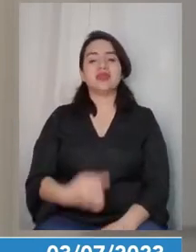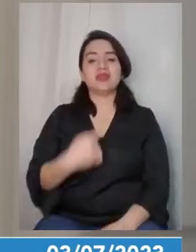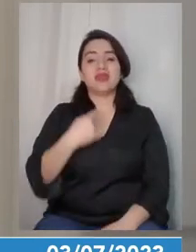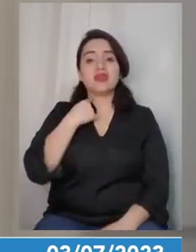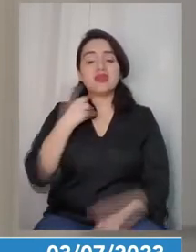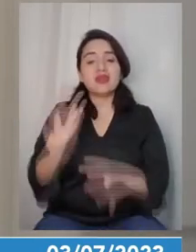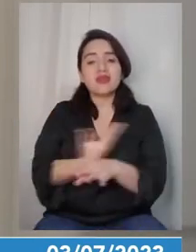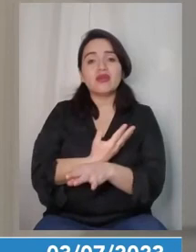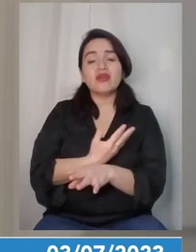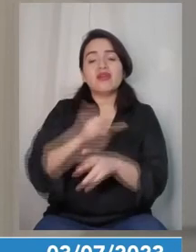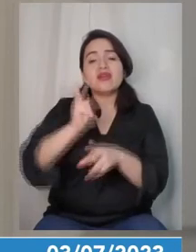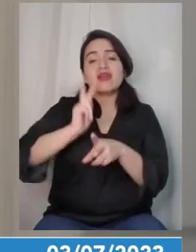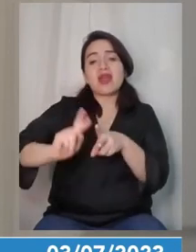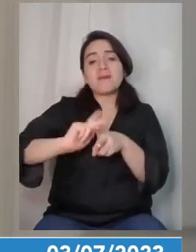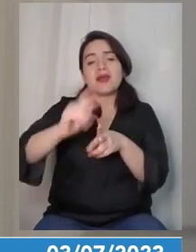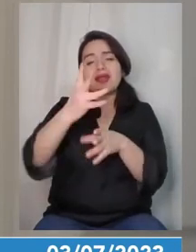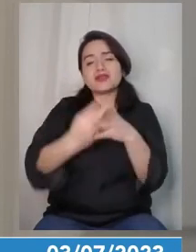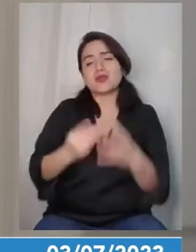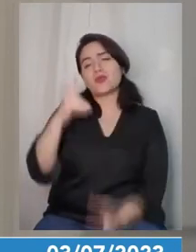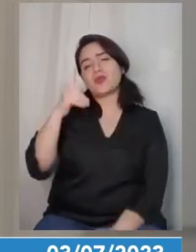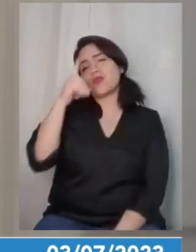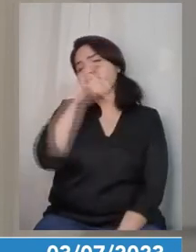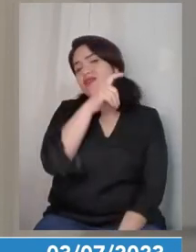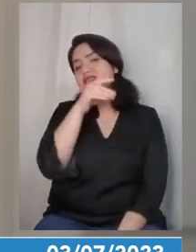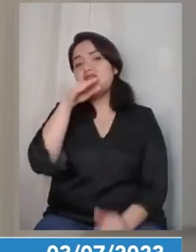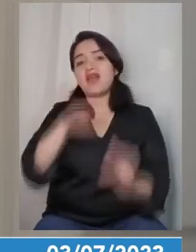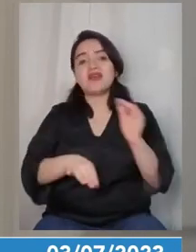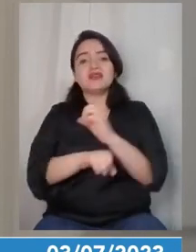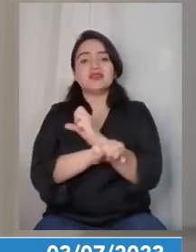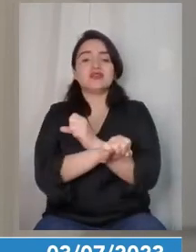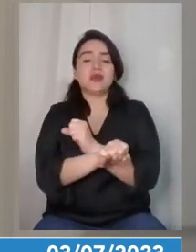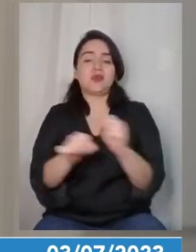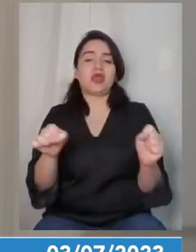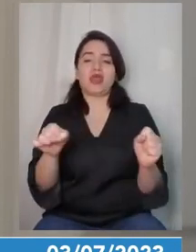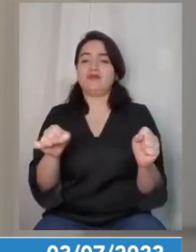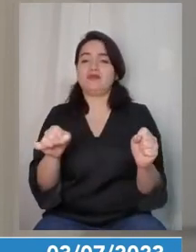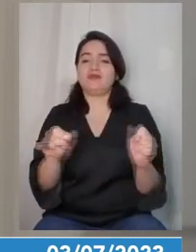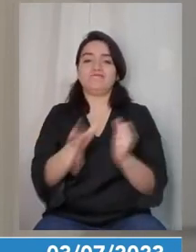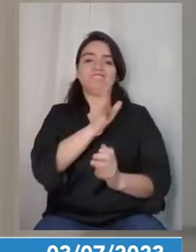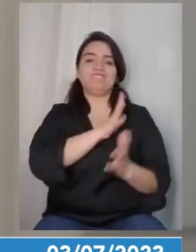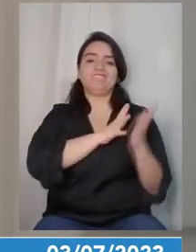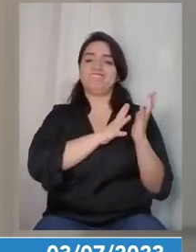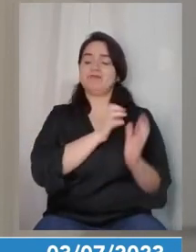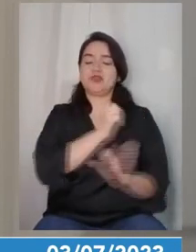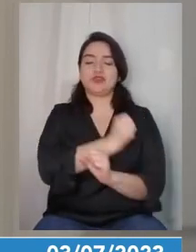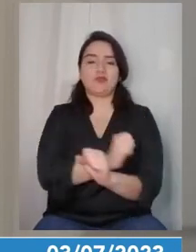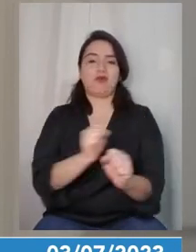muy dificultosa y a veces es irreversible. Y